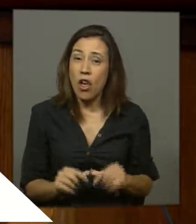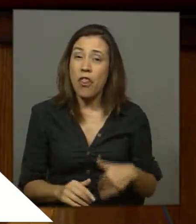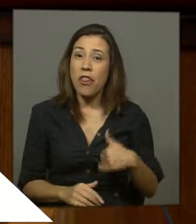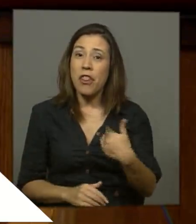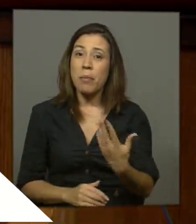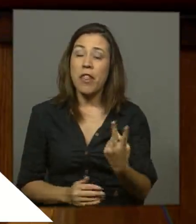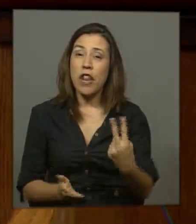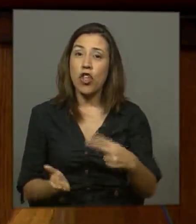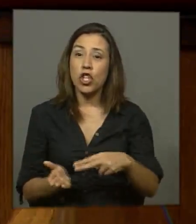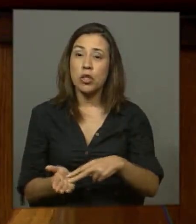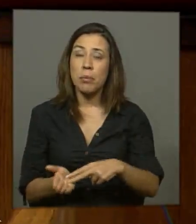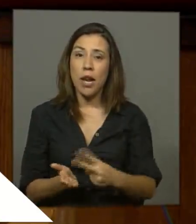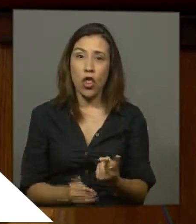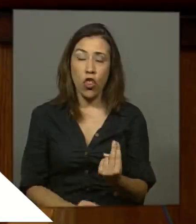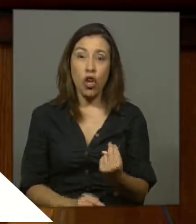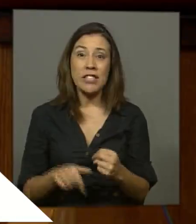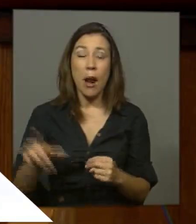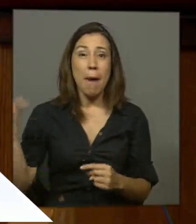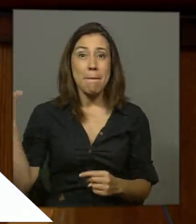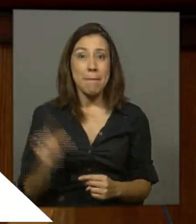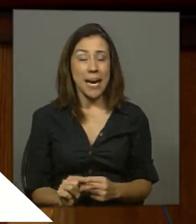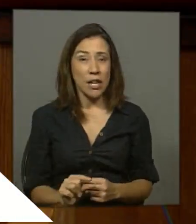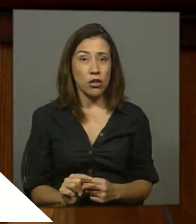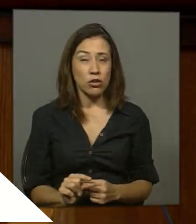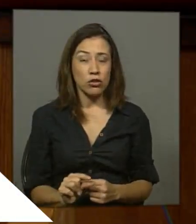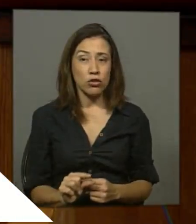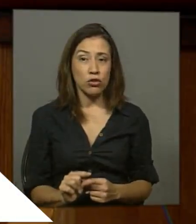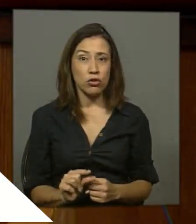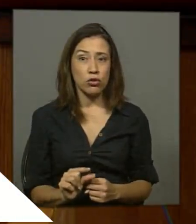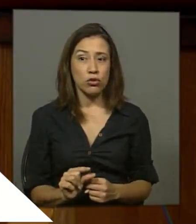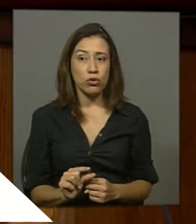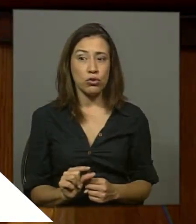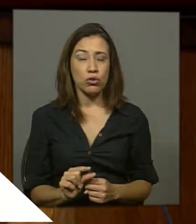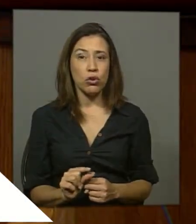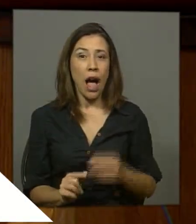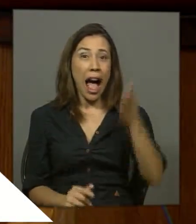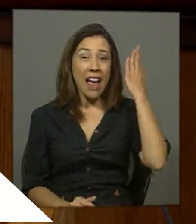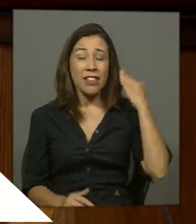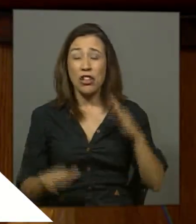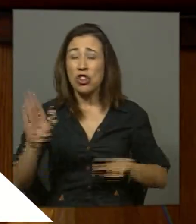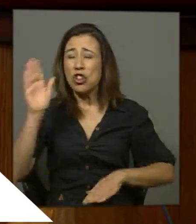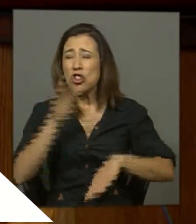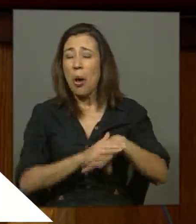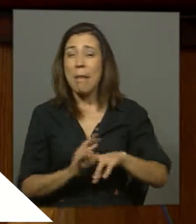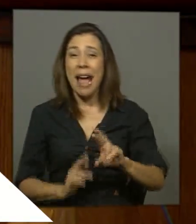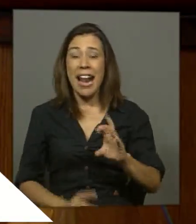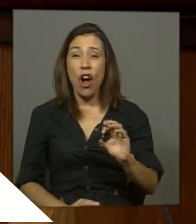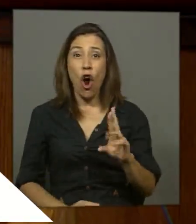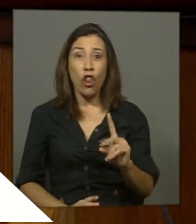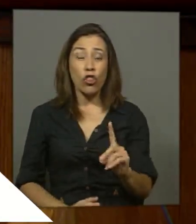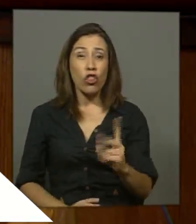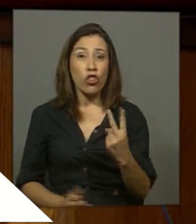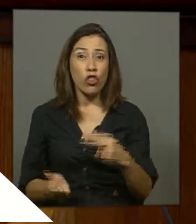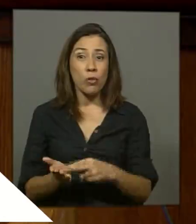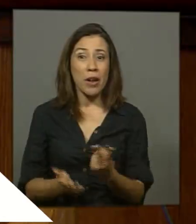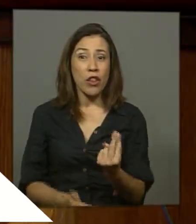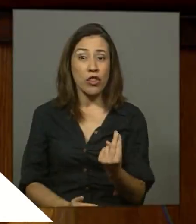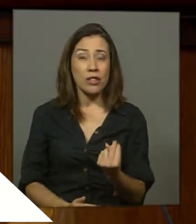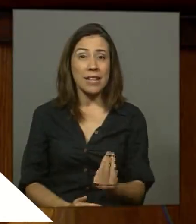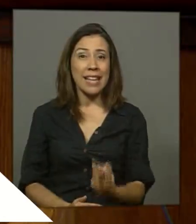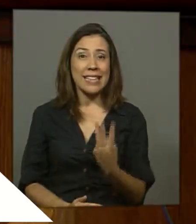año 2012 en que se lo en que hubo un récord año 2012